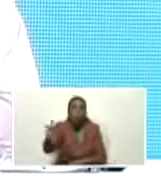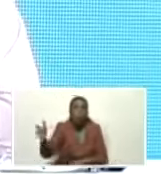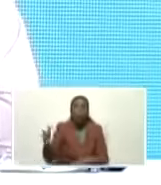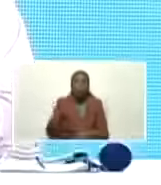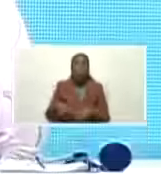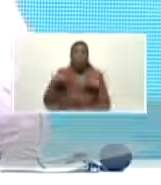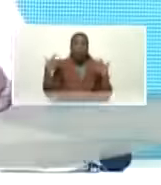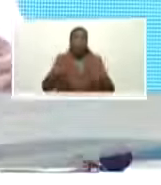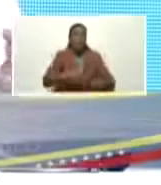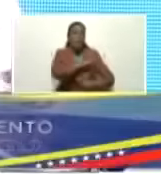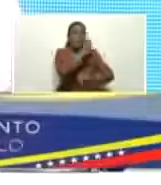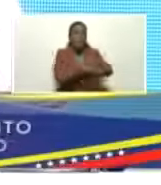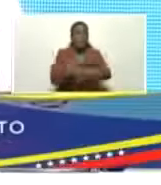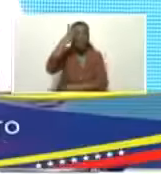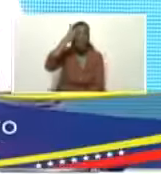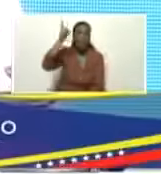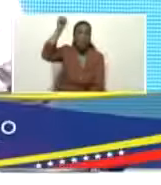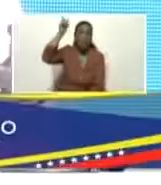el poder de Dios.